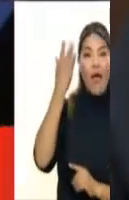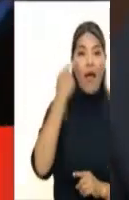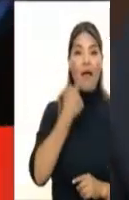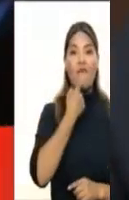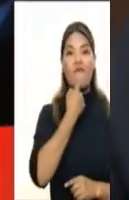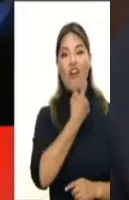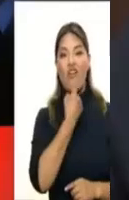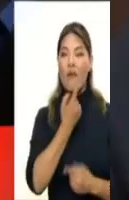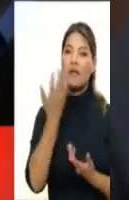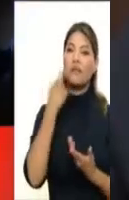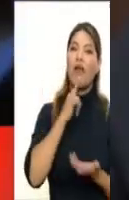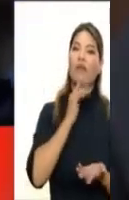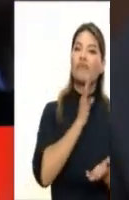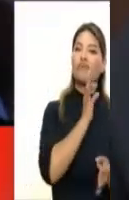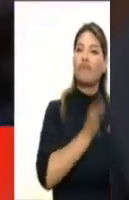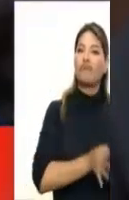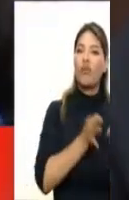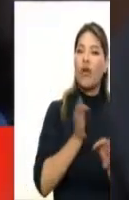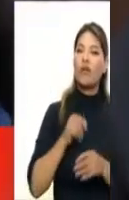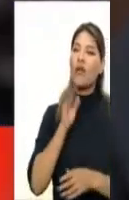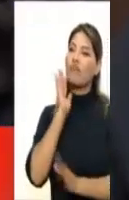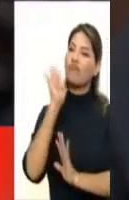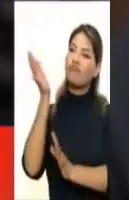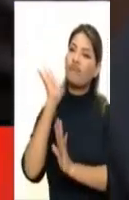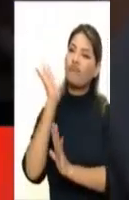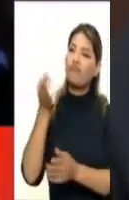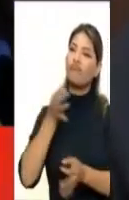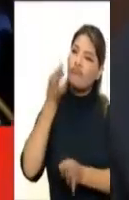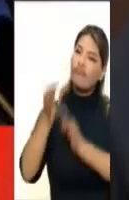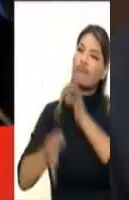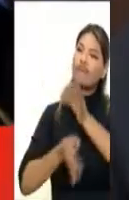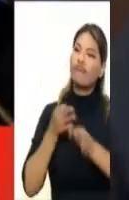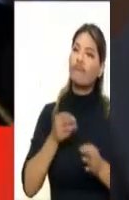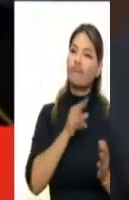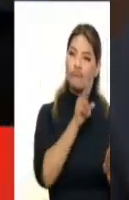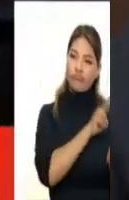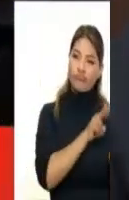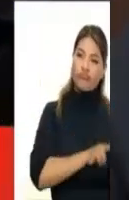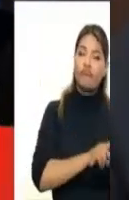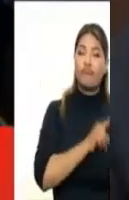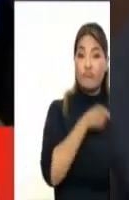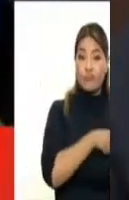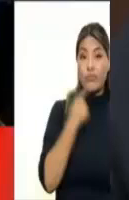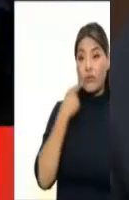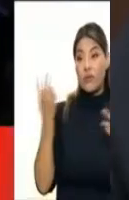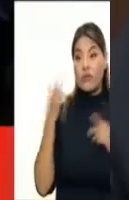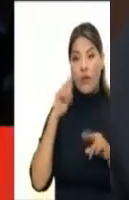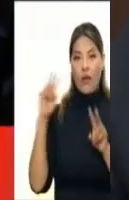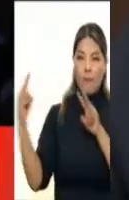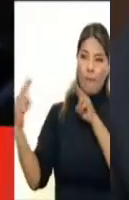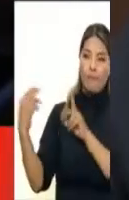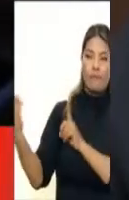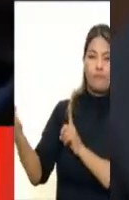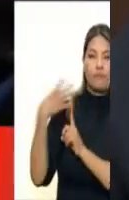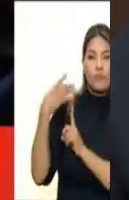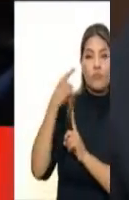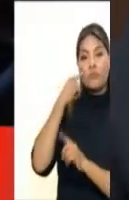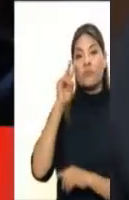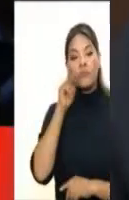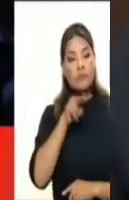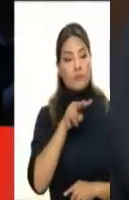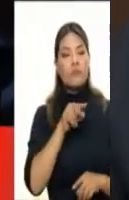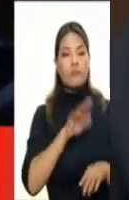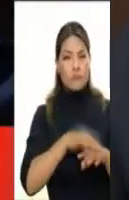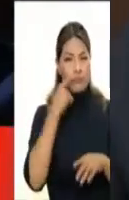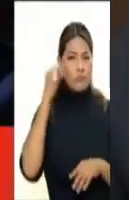dando el fallo por parte de los señores jueces. Y esto, pues, ha sido observado y